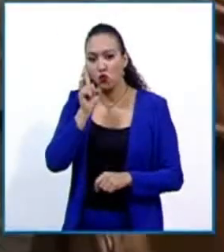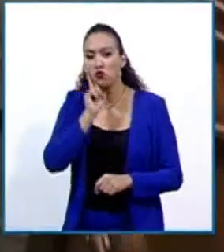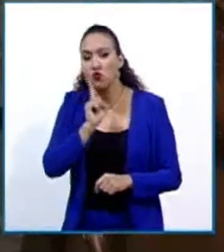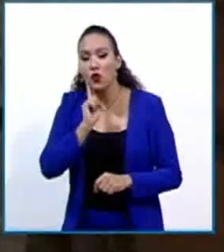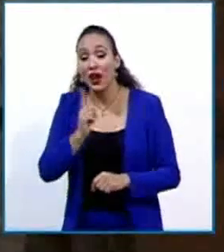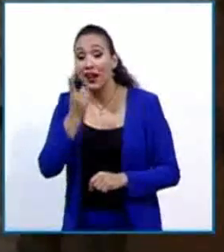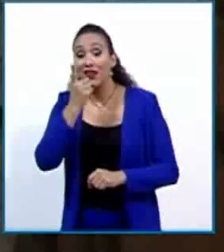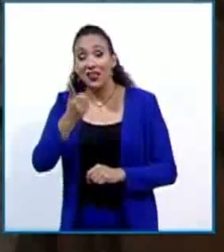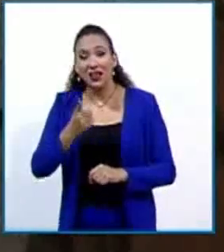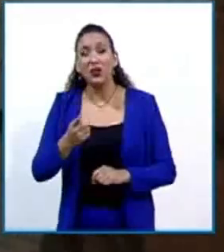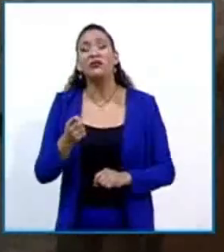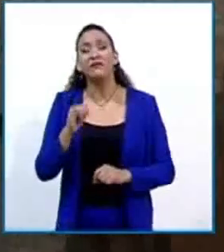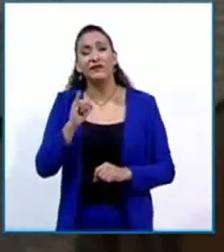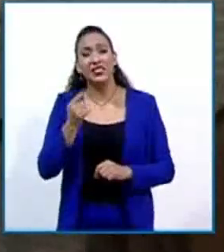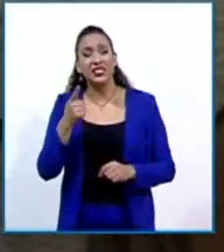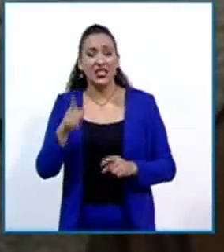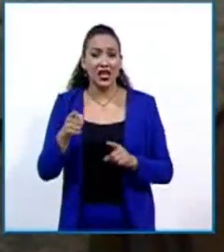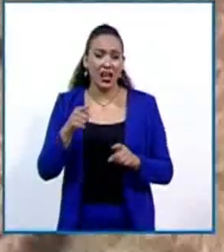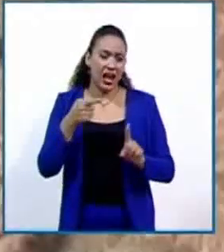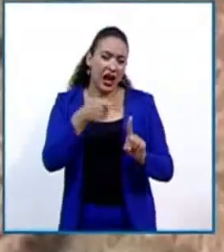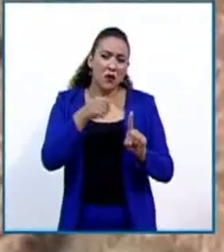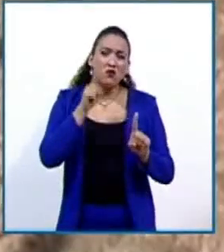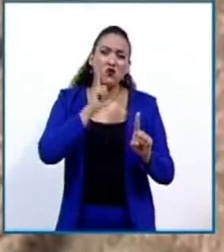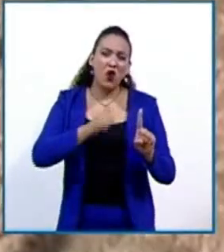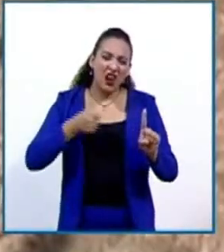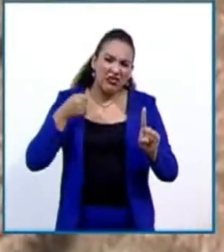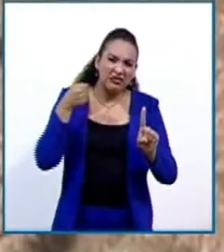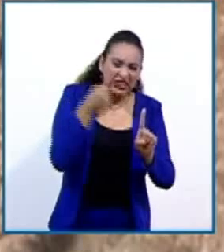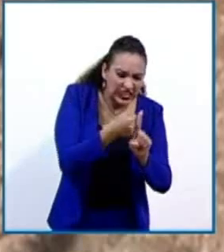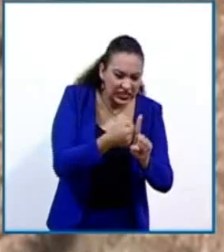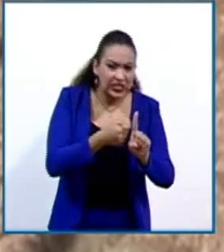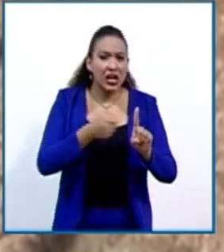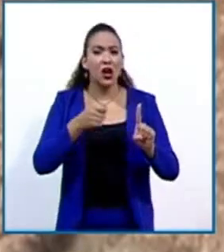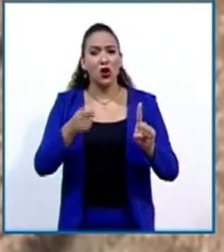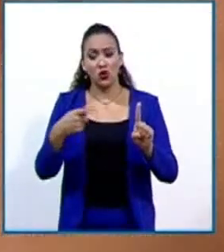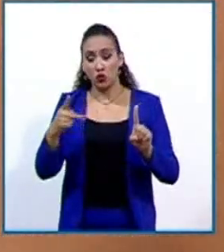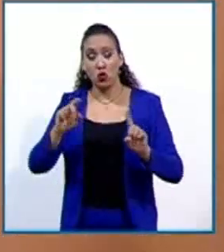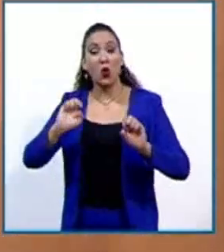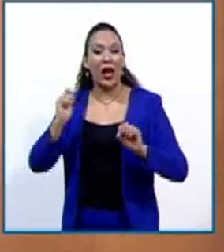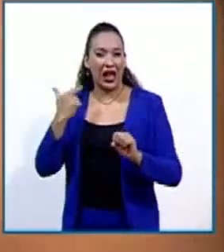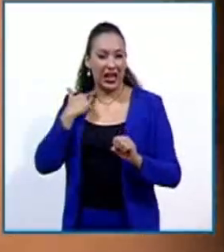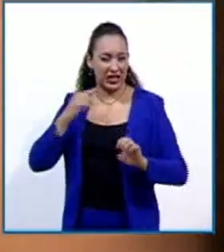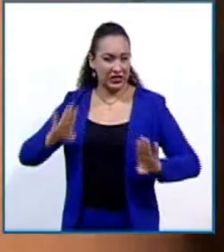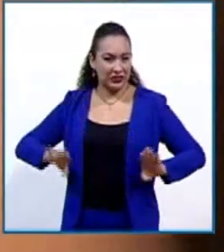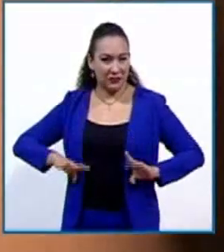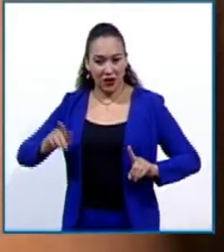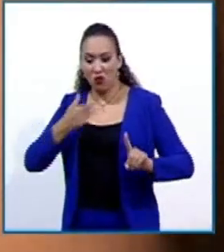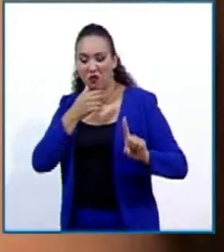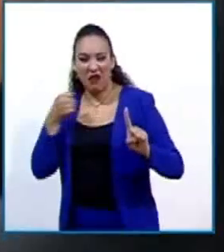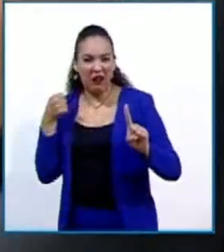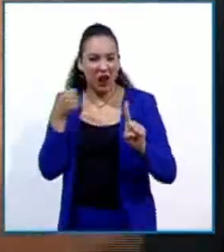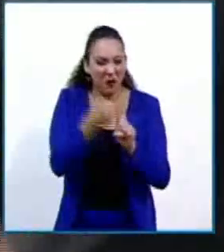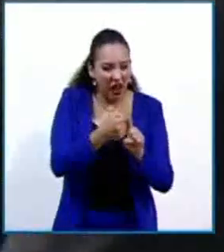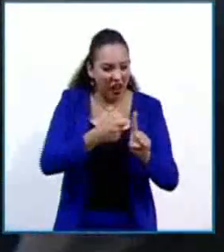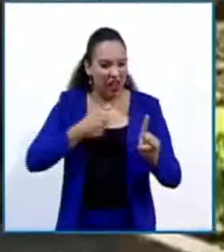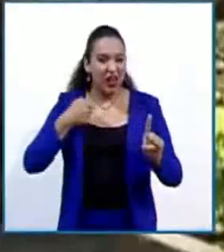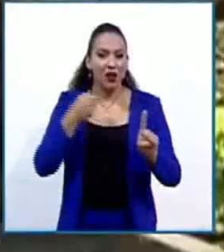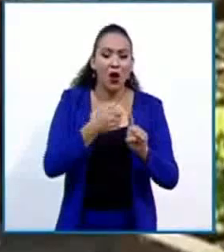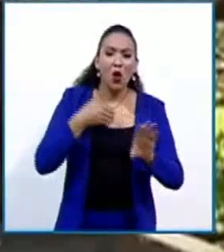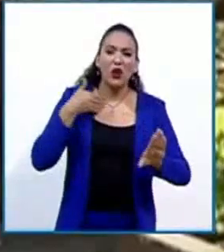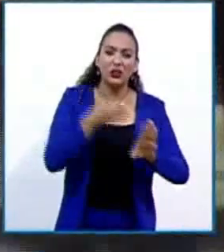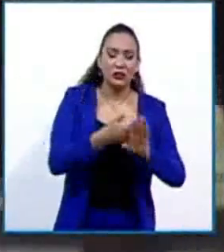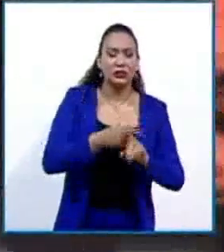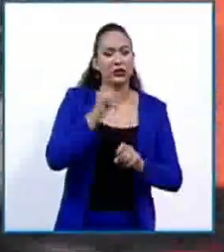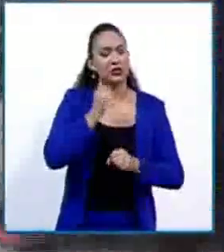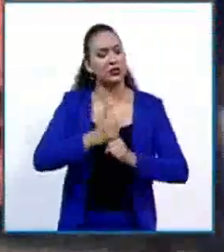eran víctimas de violencia física, psicológica y patrimonial por parte de su expareja, por lo que solicitó medidas de protección.